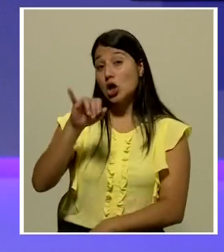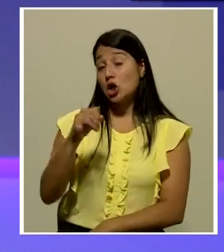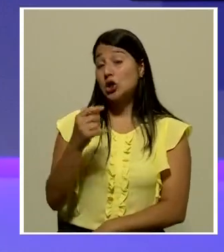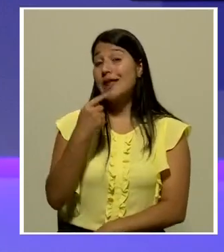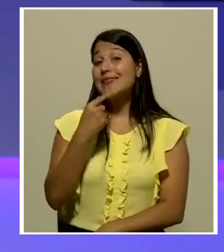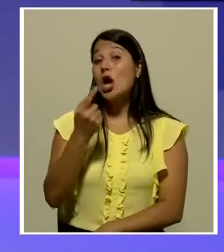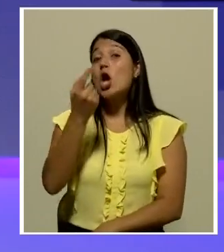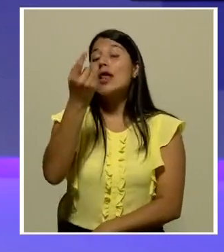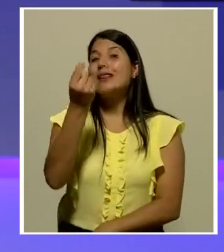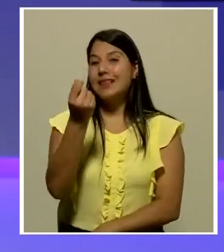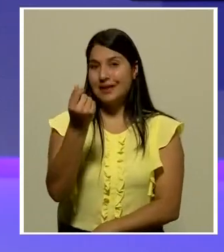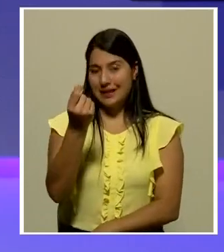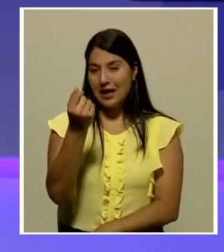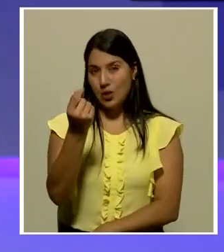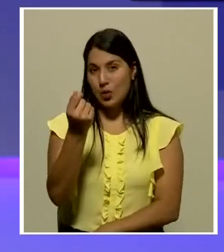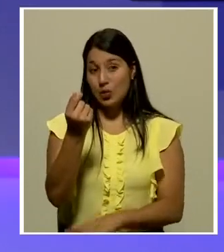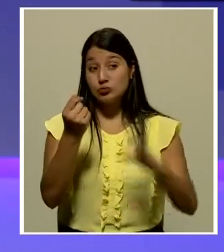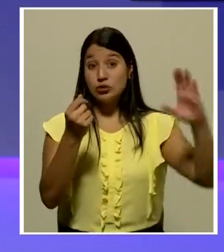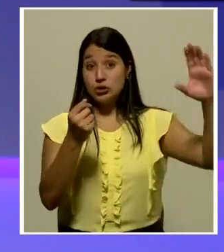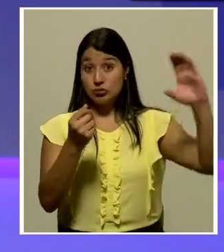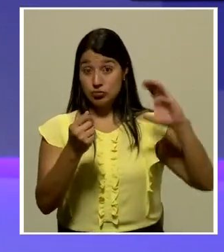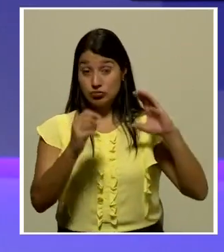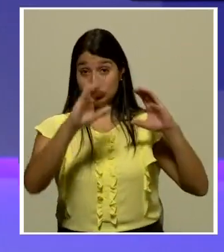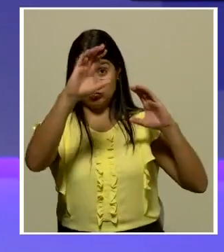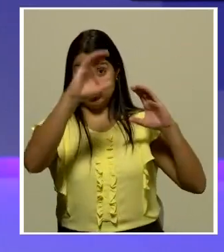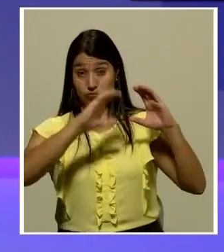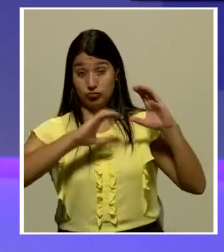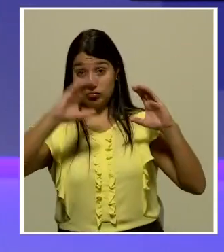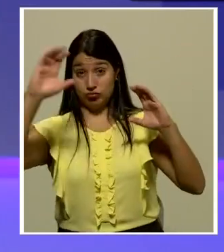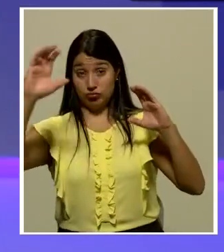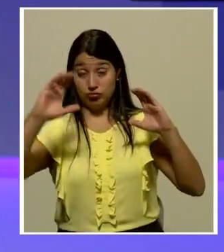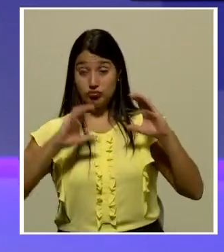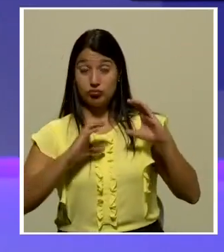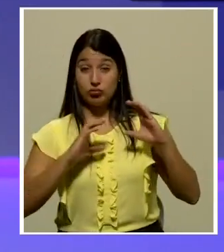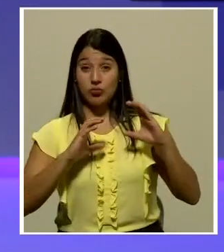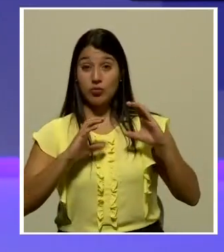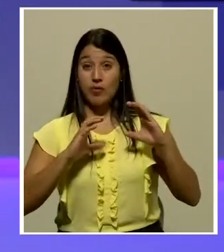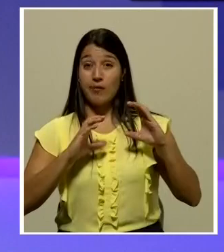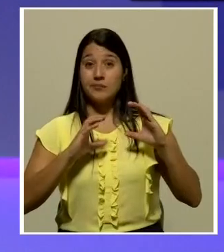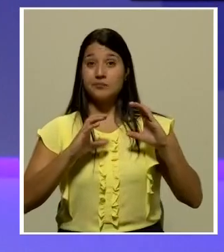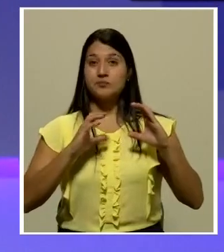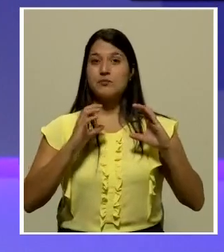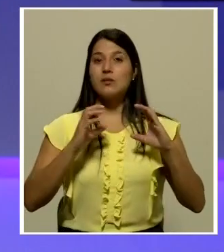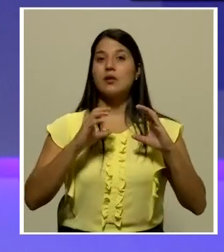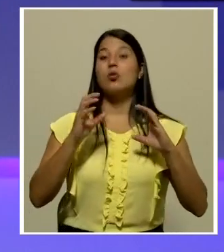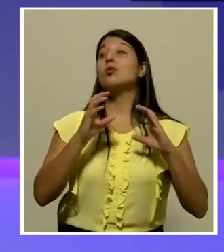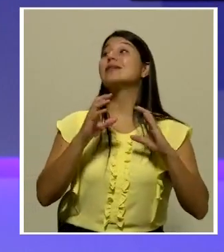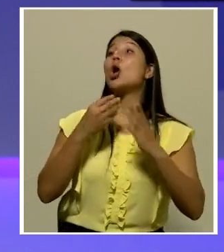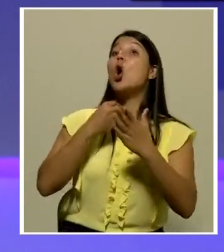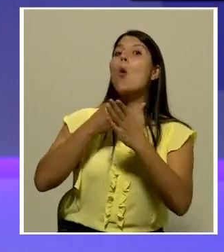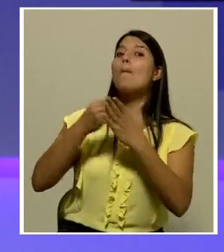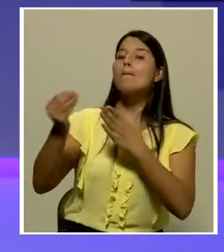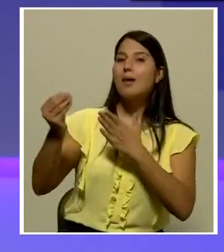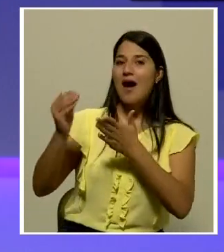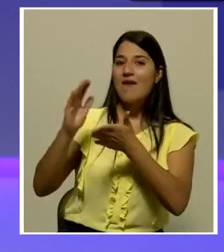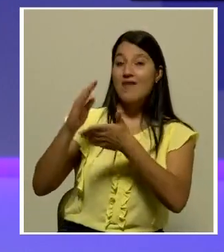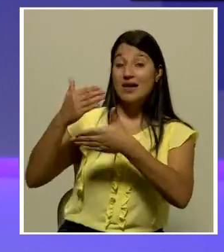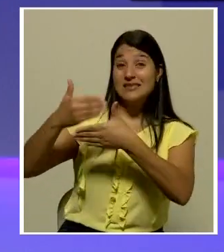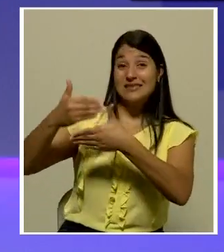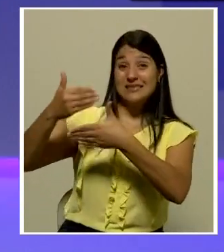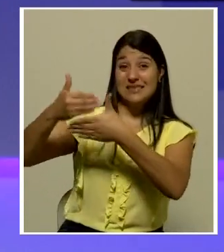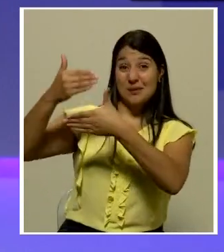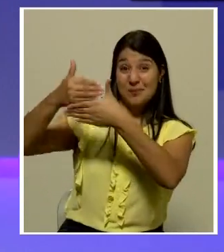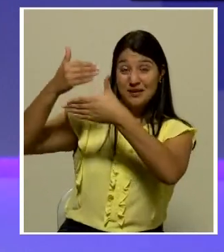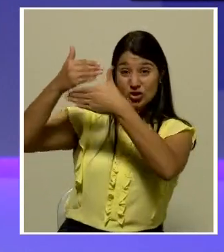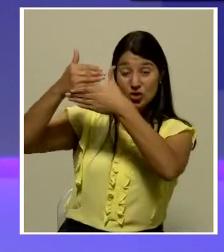el dinero salía de los bancos estatales, daba vuelta afuera y regresaba por otro